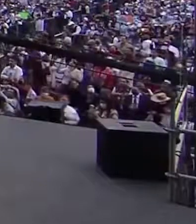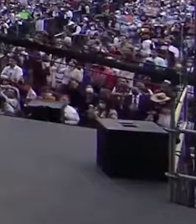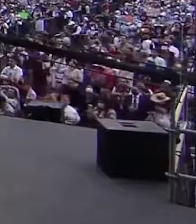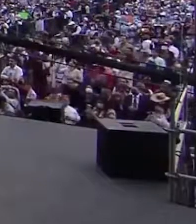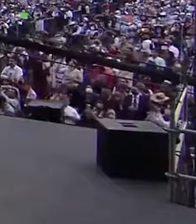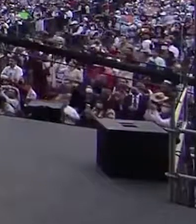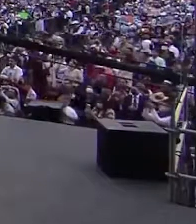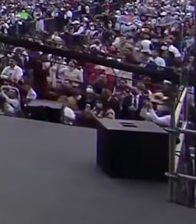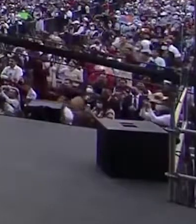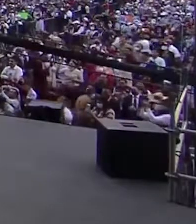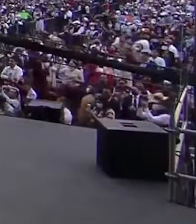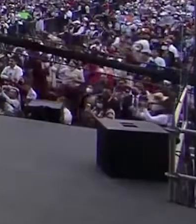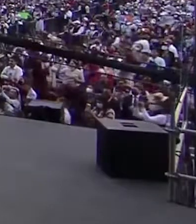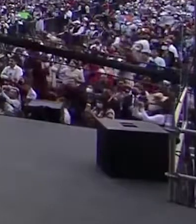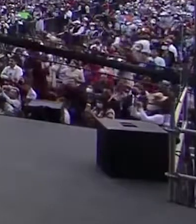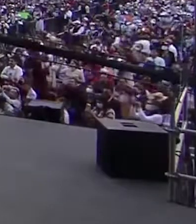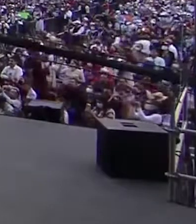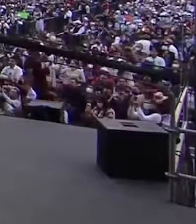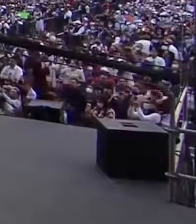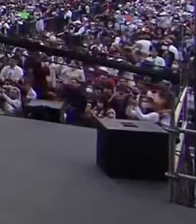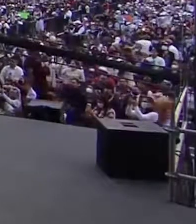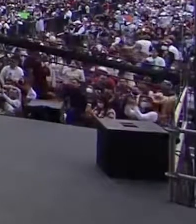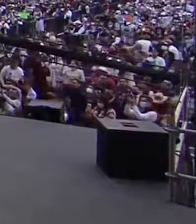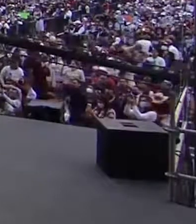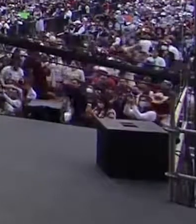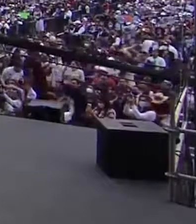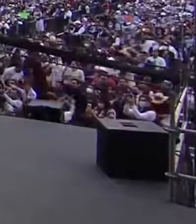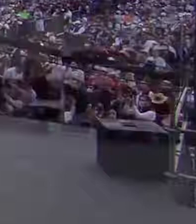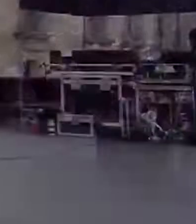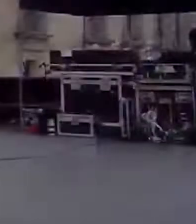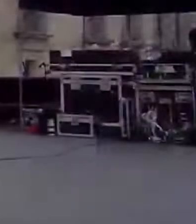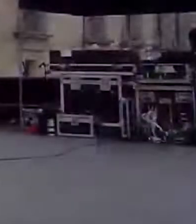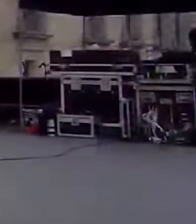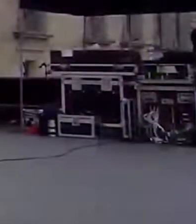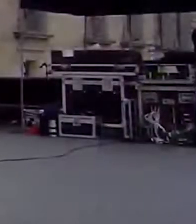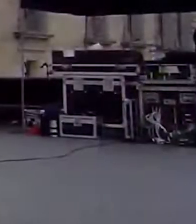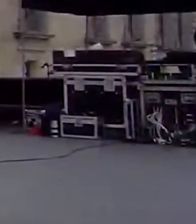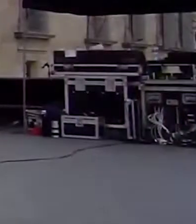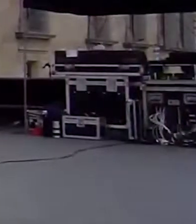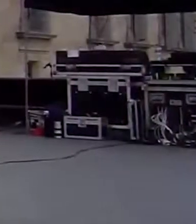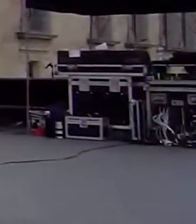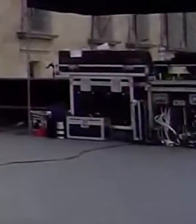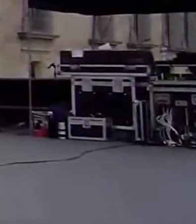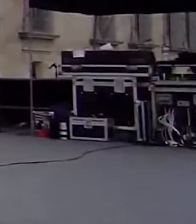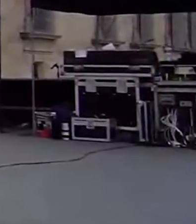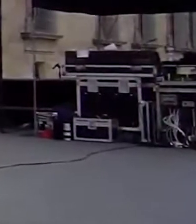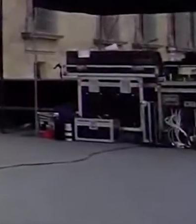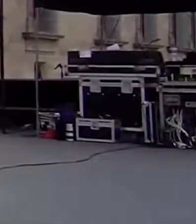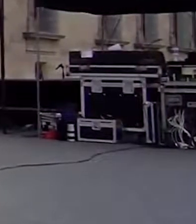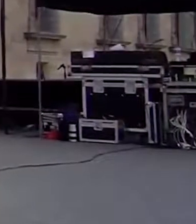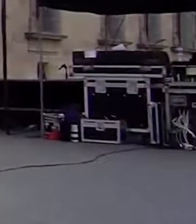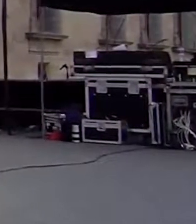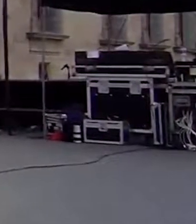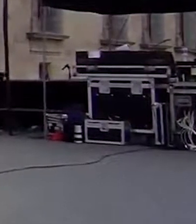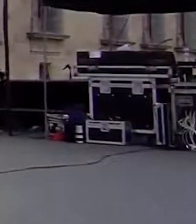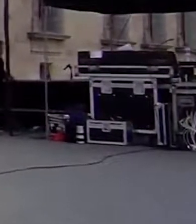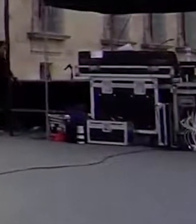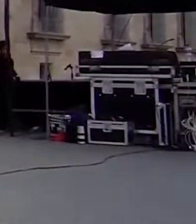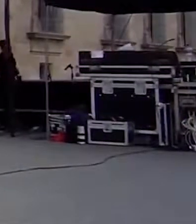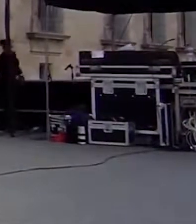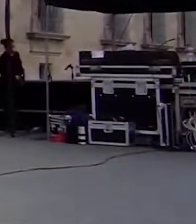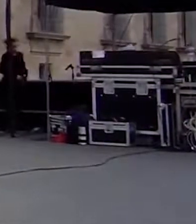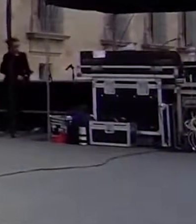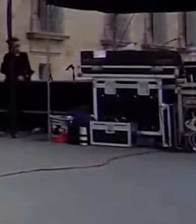como en los mejores tiempos, nos volvemos a concentrar en